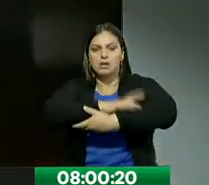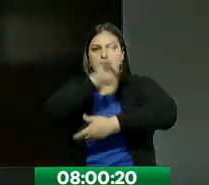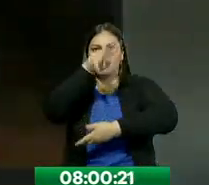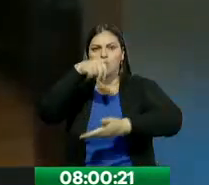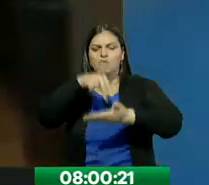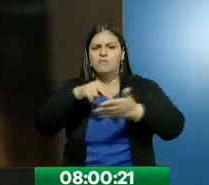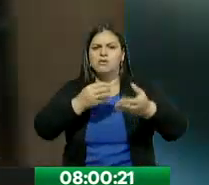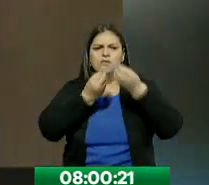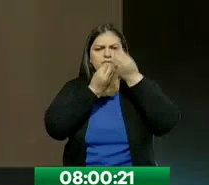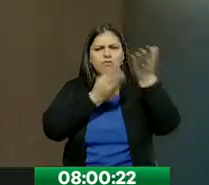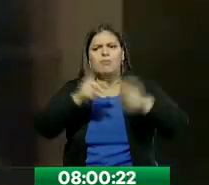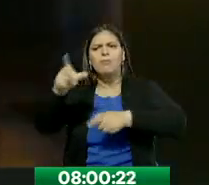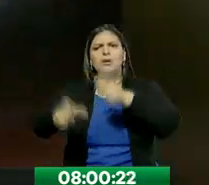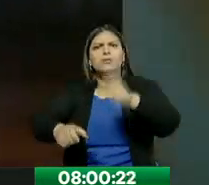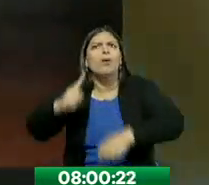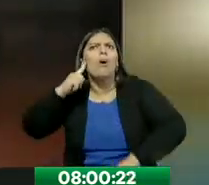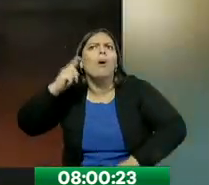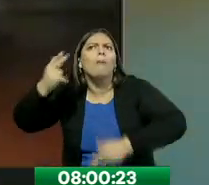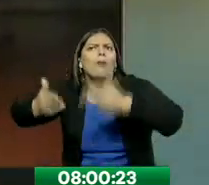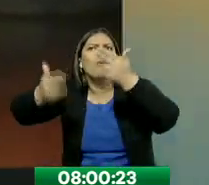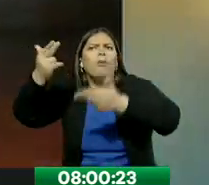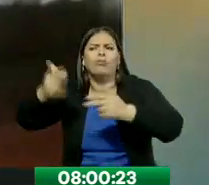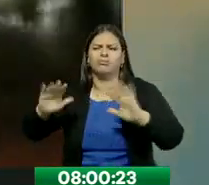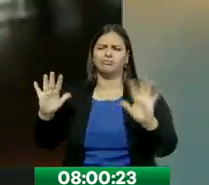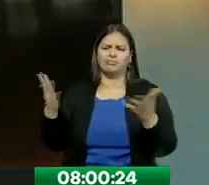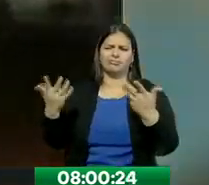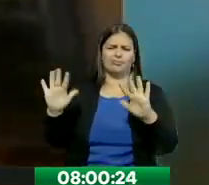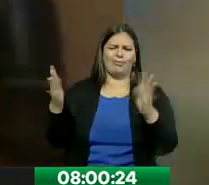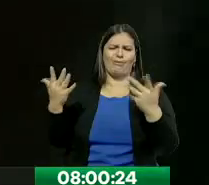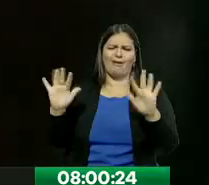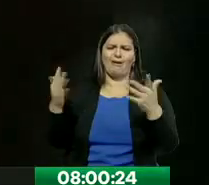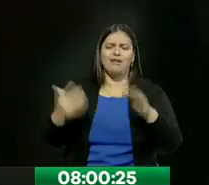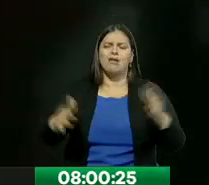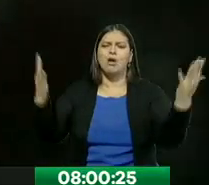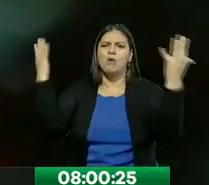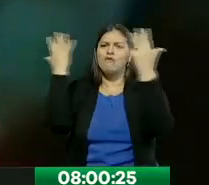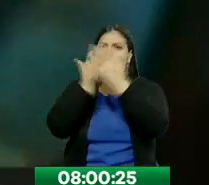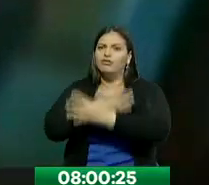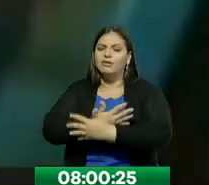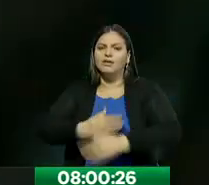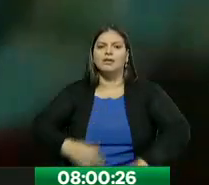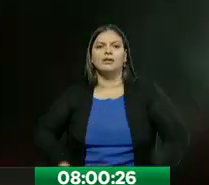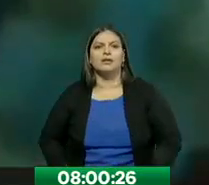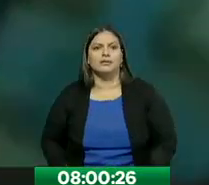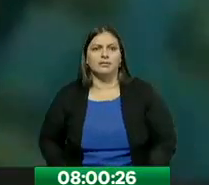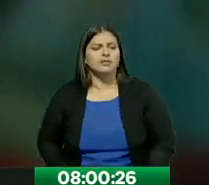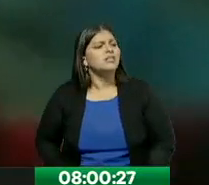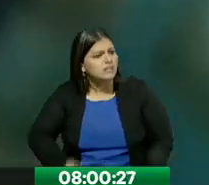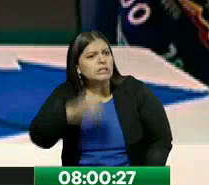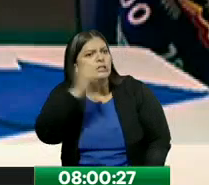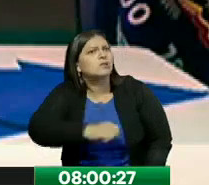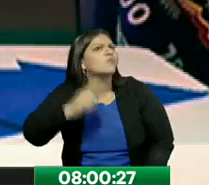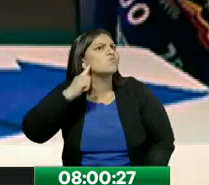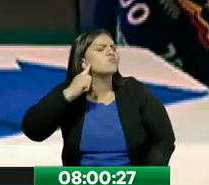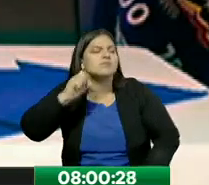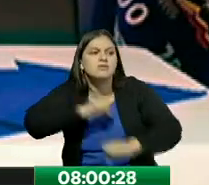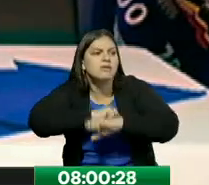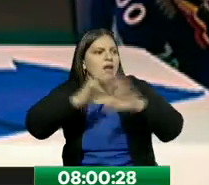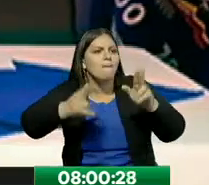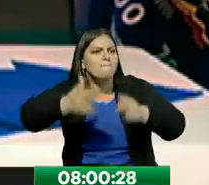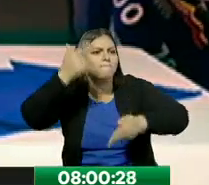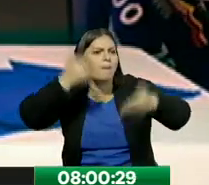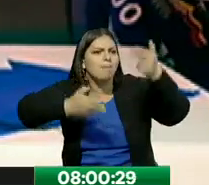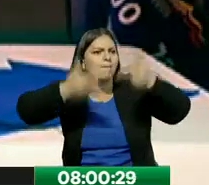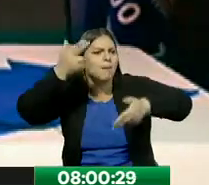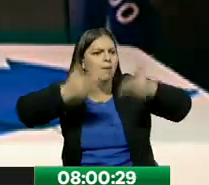una balacera dentro y fuera del malecón la noche del viernes. Los ciudadanos que estuvieron en el lugar aseguraron que escucharon disparos y